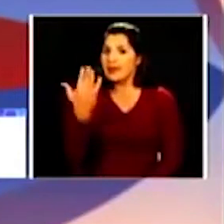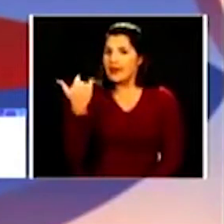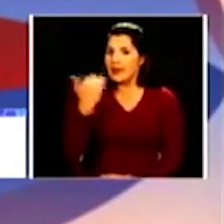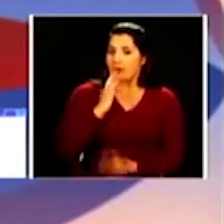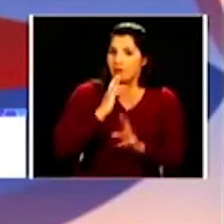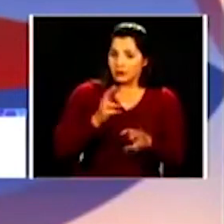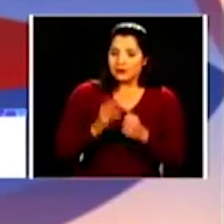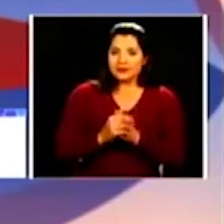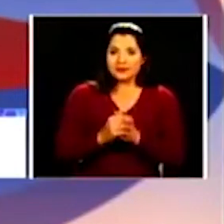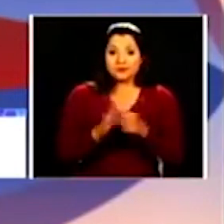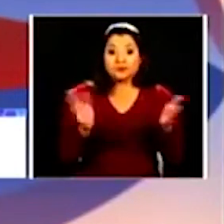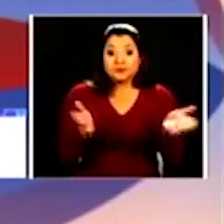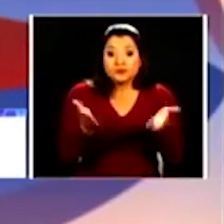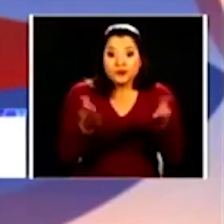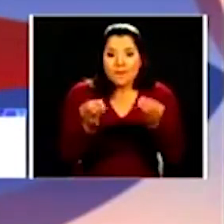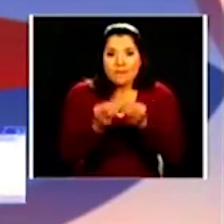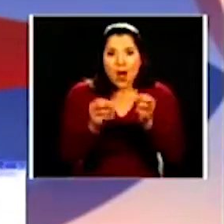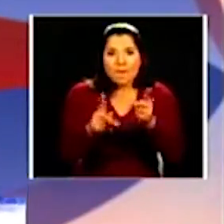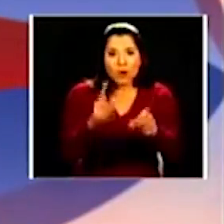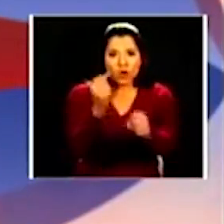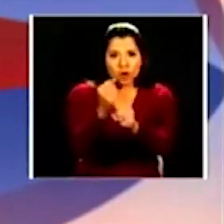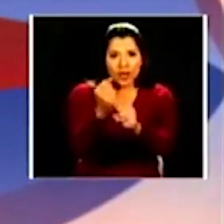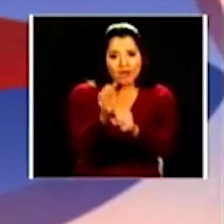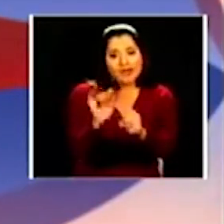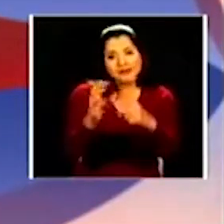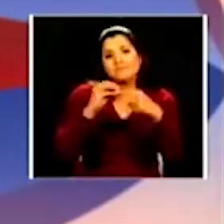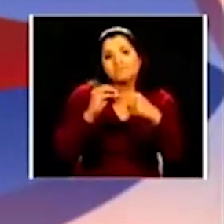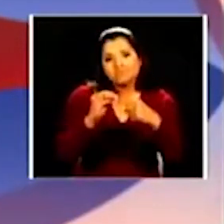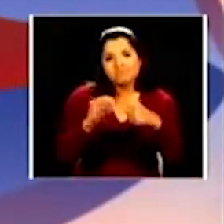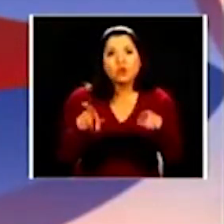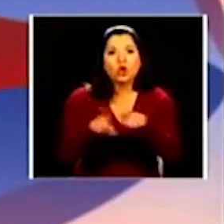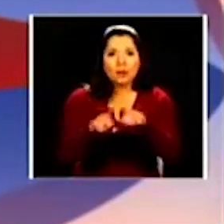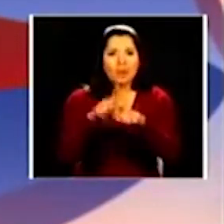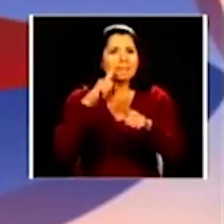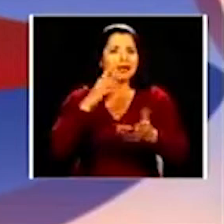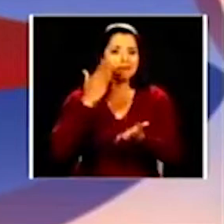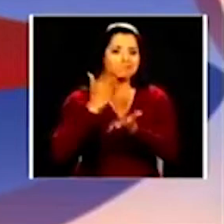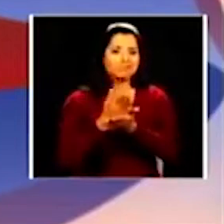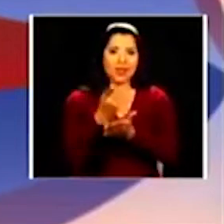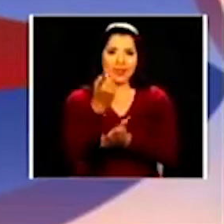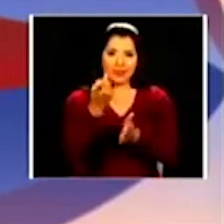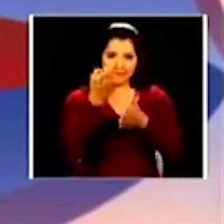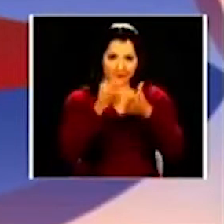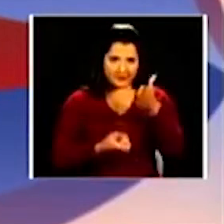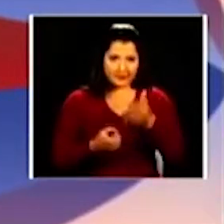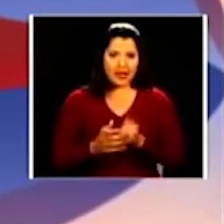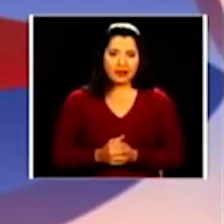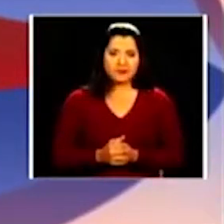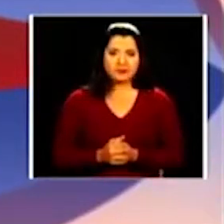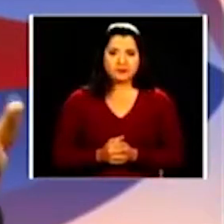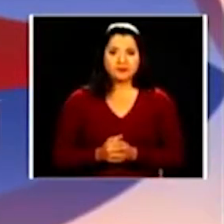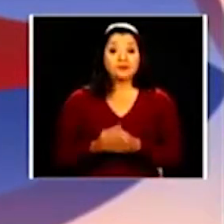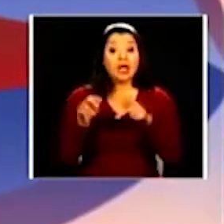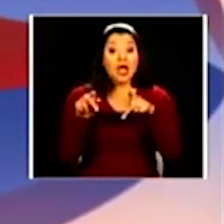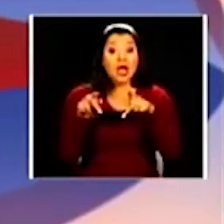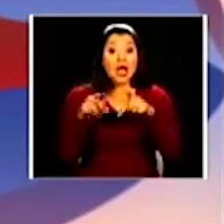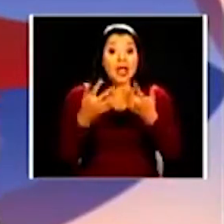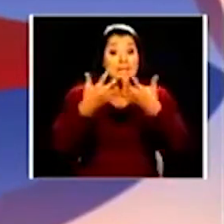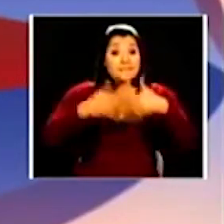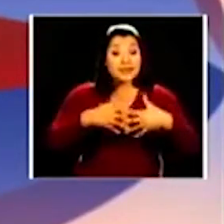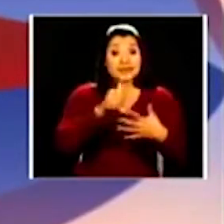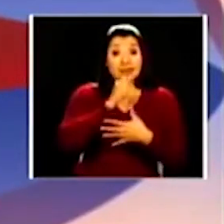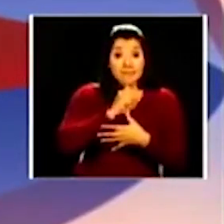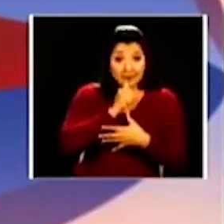generación de empleo es una de nuestras prioridades también para atacar el déficit fiscal. La gente o la empresa privada, el